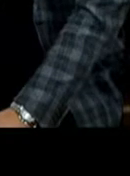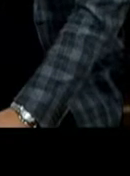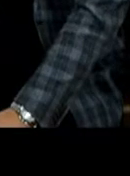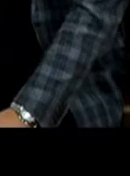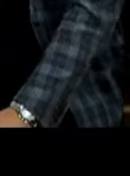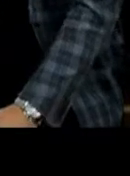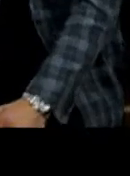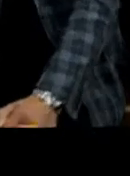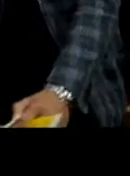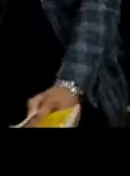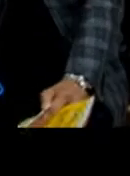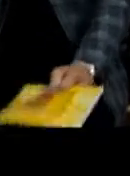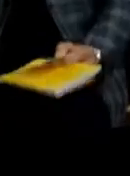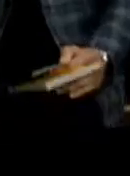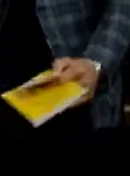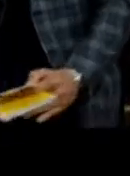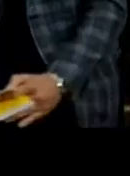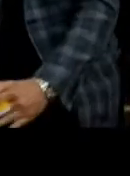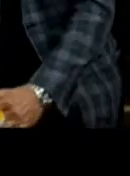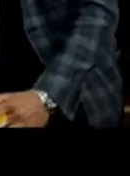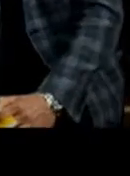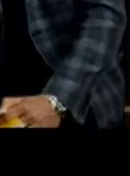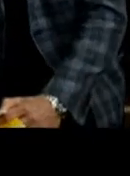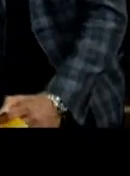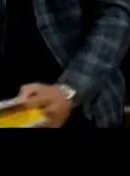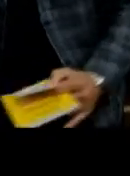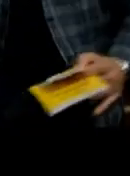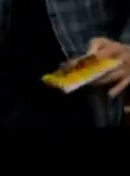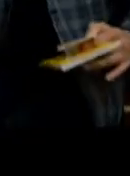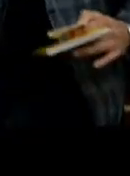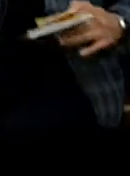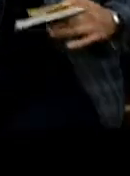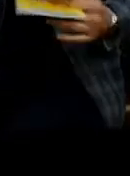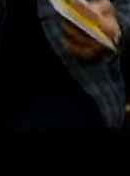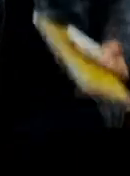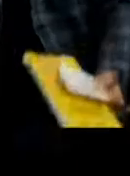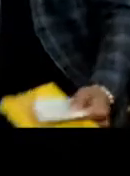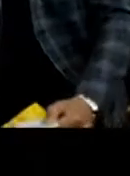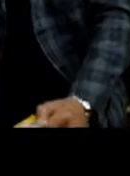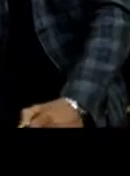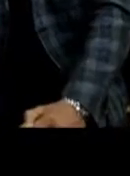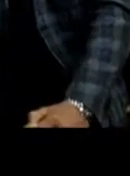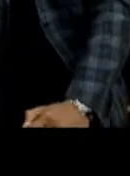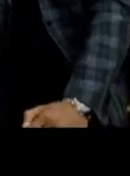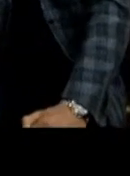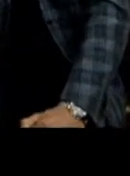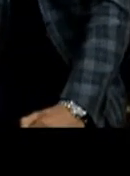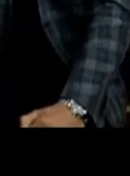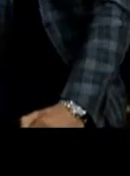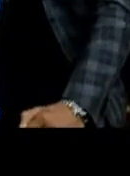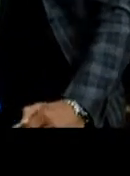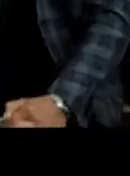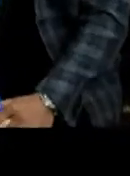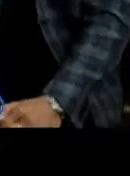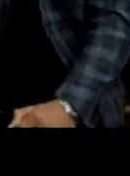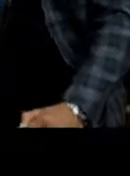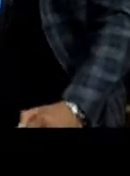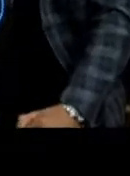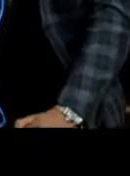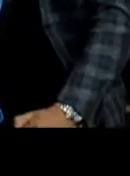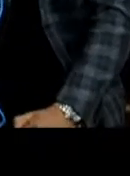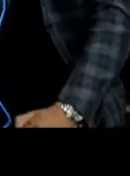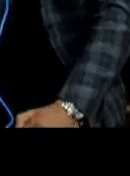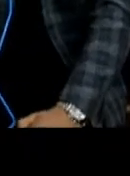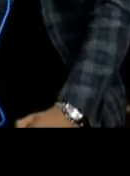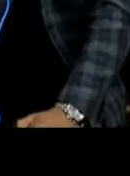culturais. Muy bien, si me nos lo permite, señor secretario, vamos a hacer una breve pausa. Regresamos hasta los estudios de